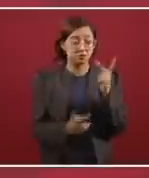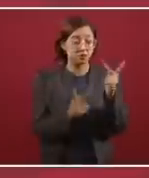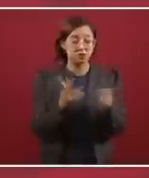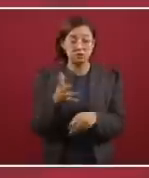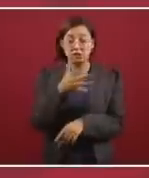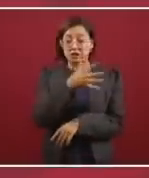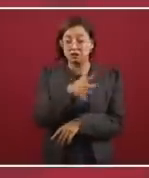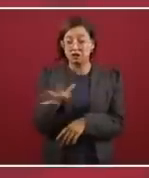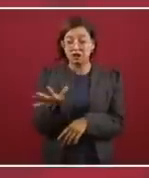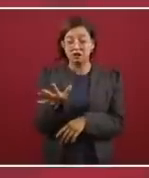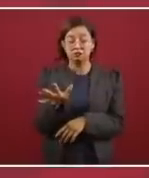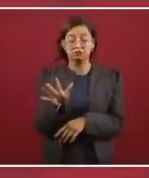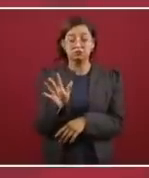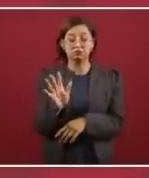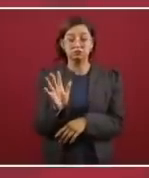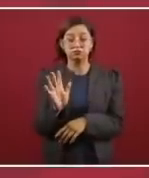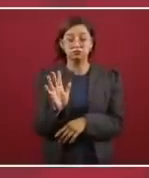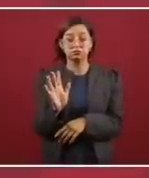general, pues